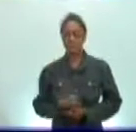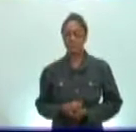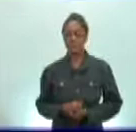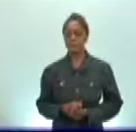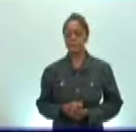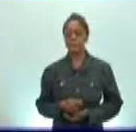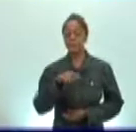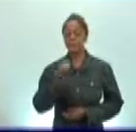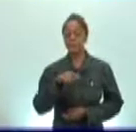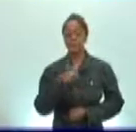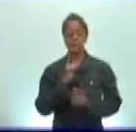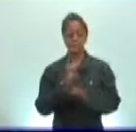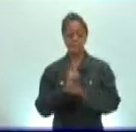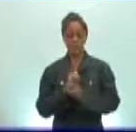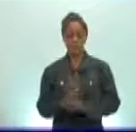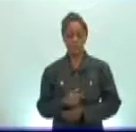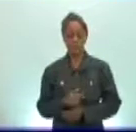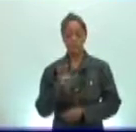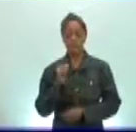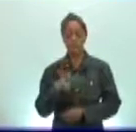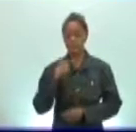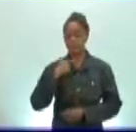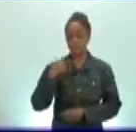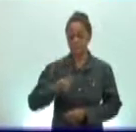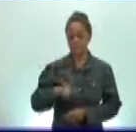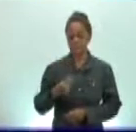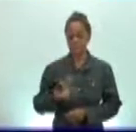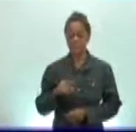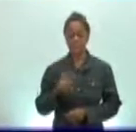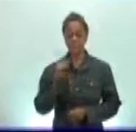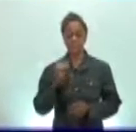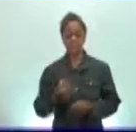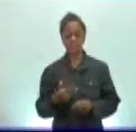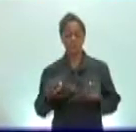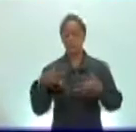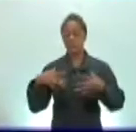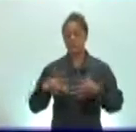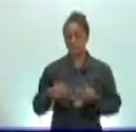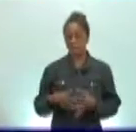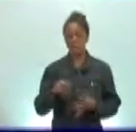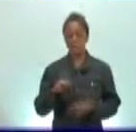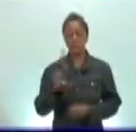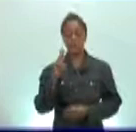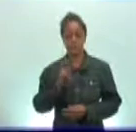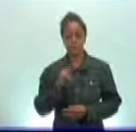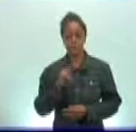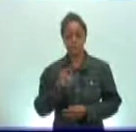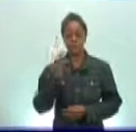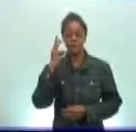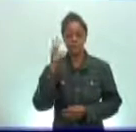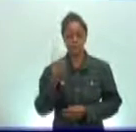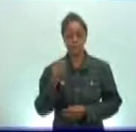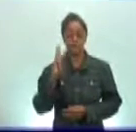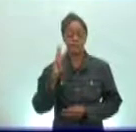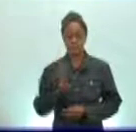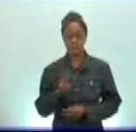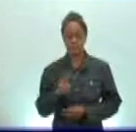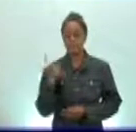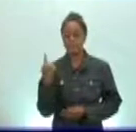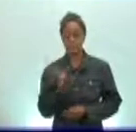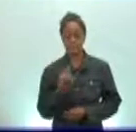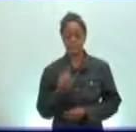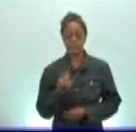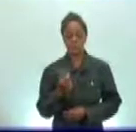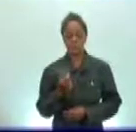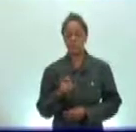En este encuentro vamos a ejercitar los contenidos relacionados con la unidad número 3, que ustedes